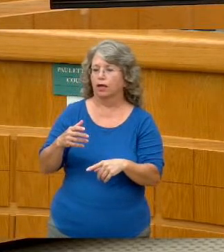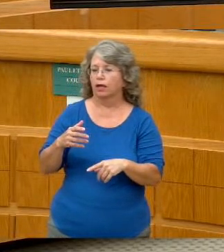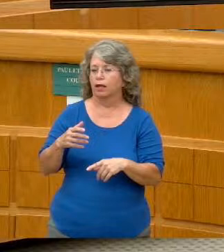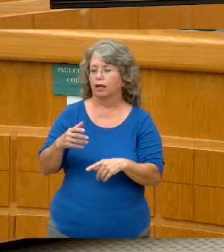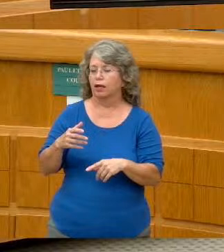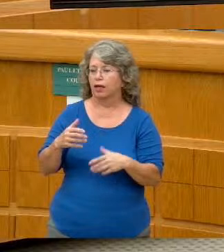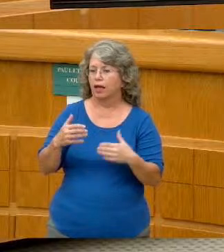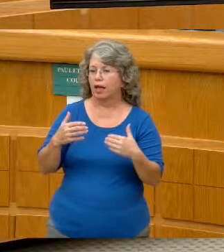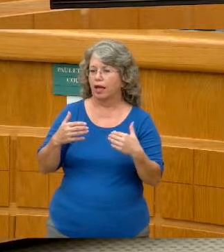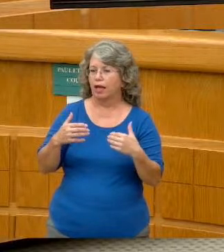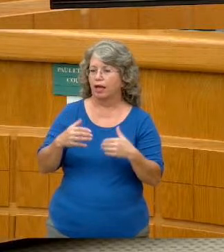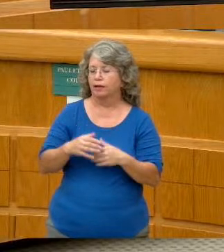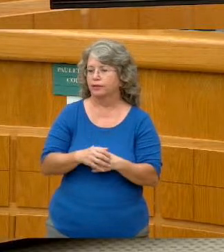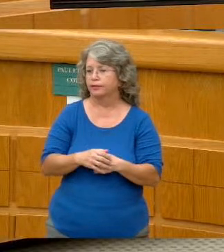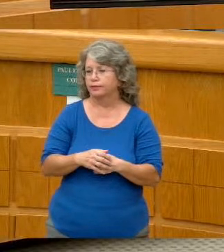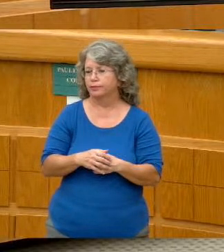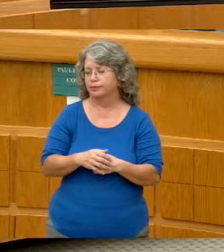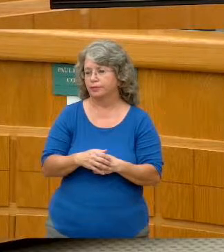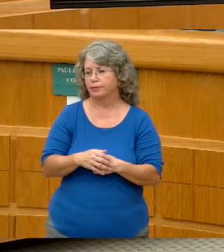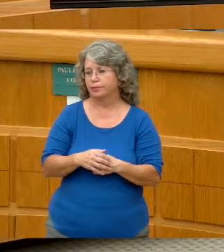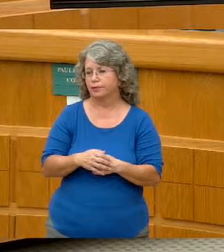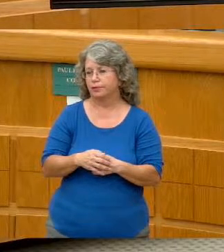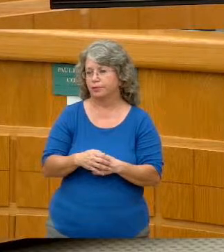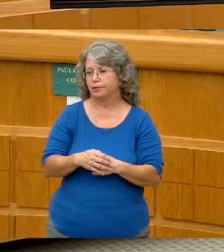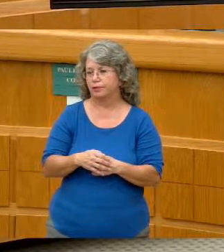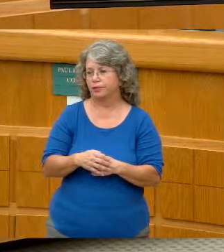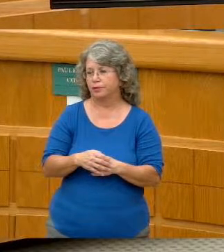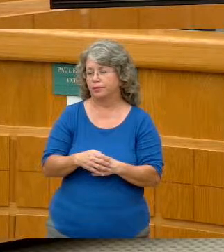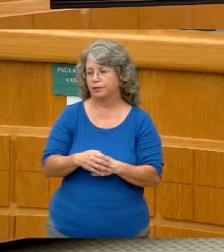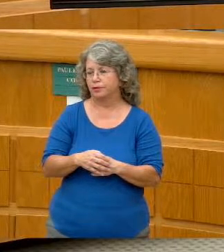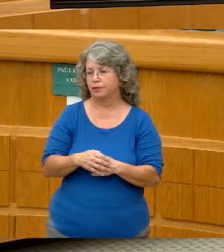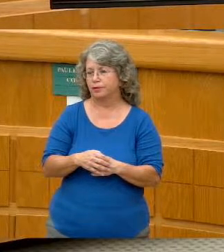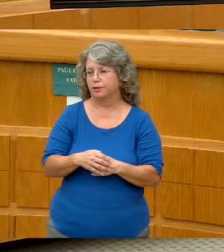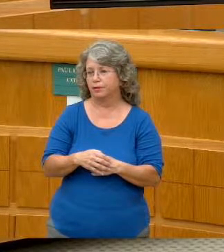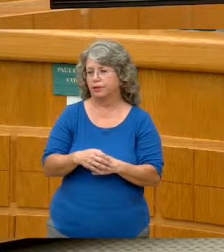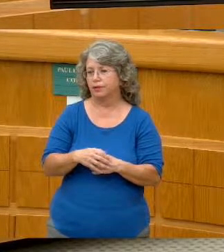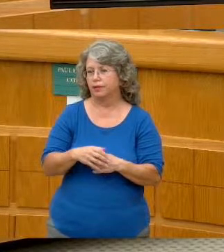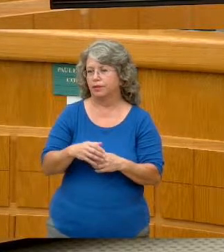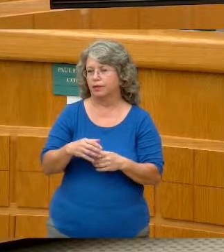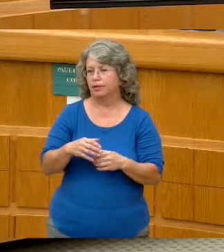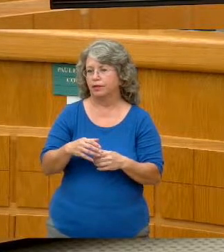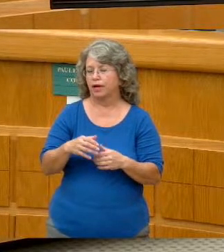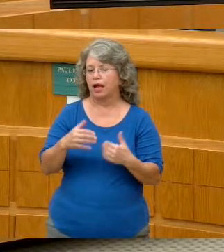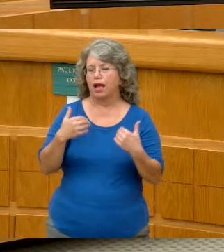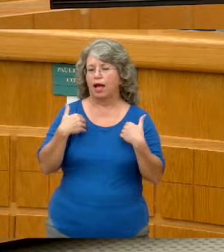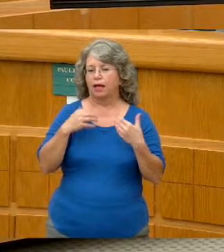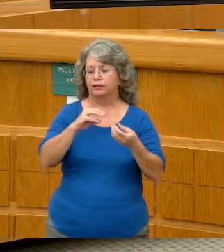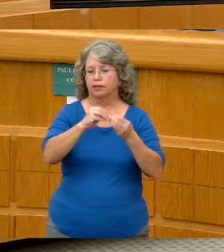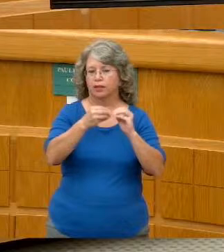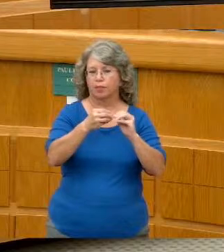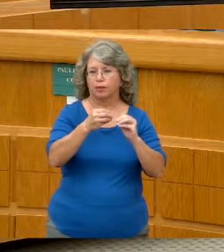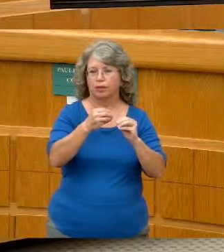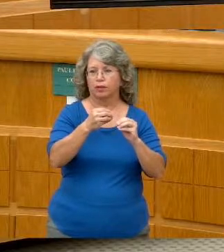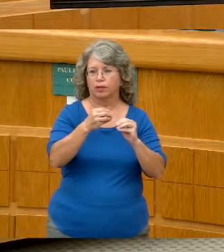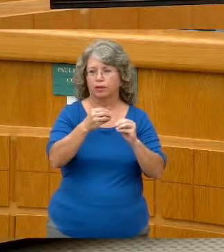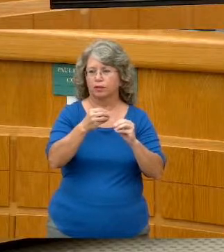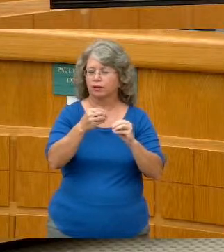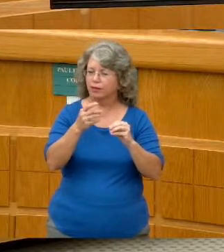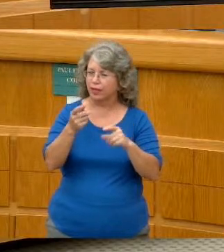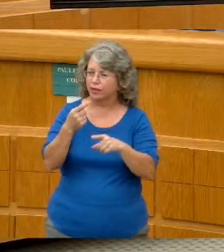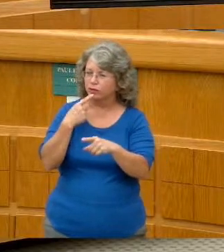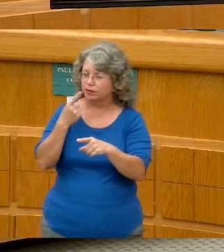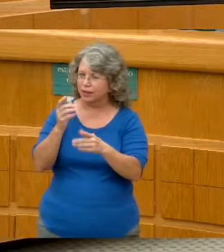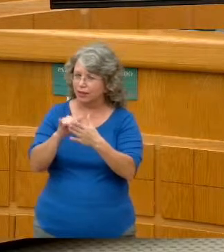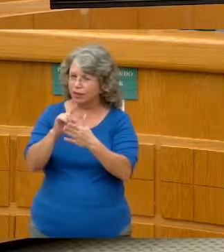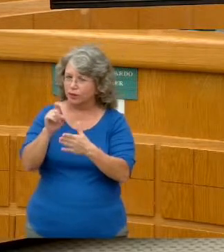COVID-19 patients identified as COVID-positive patients for the hospital ICU changed? Can you